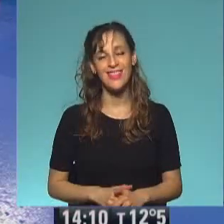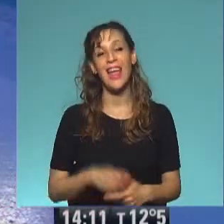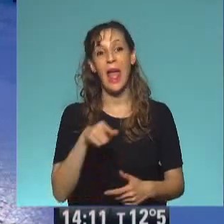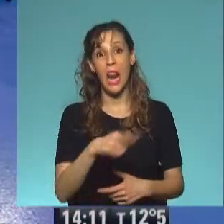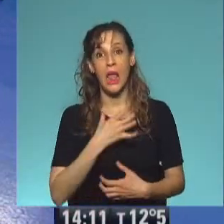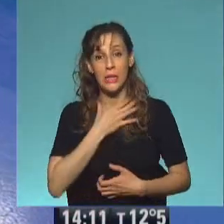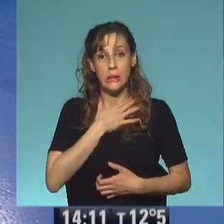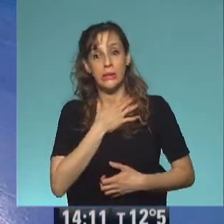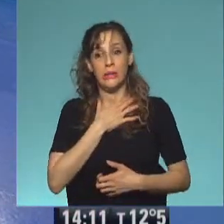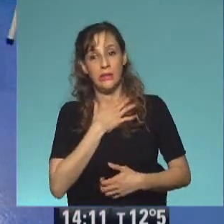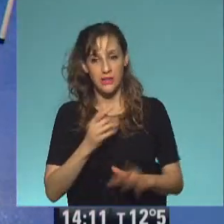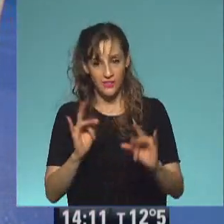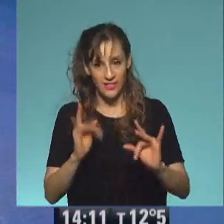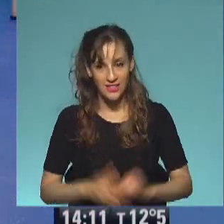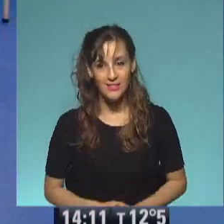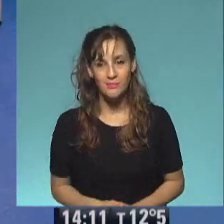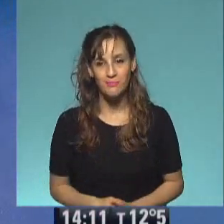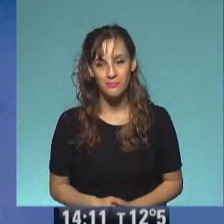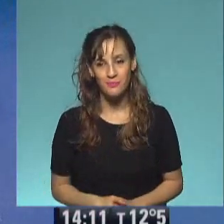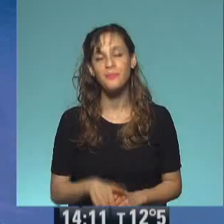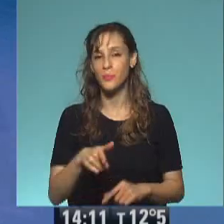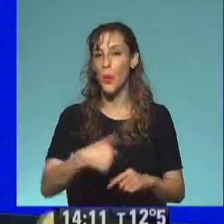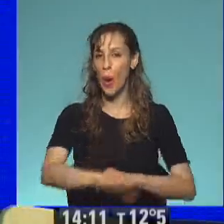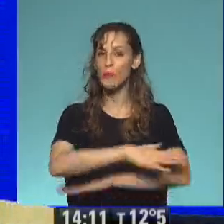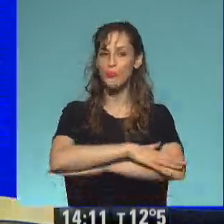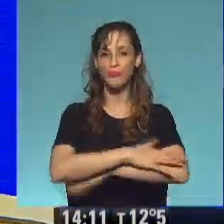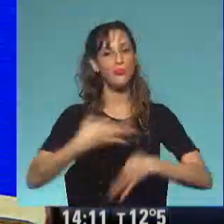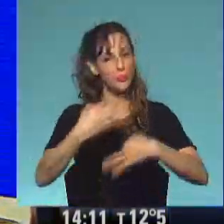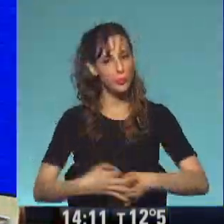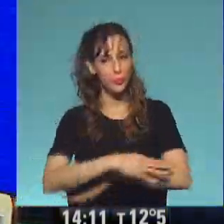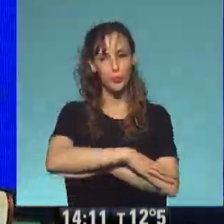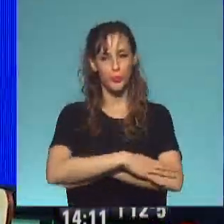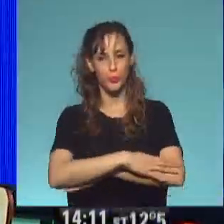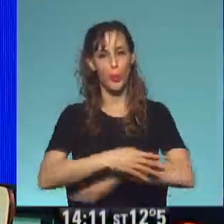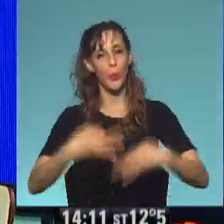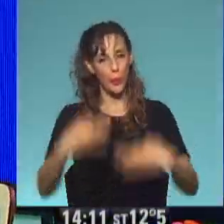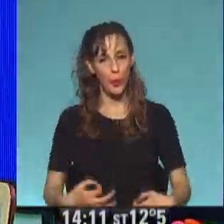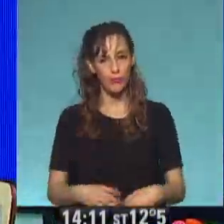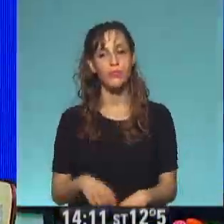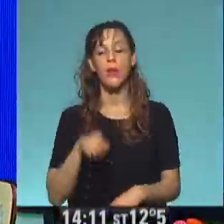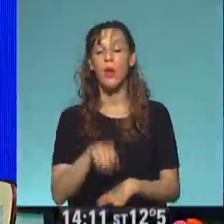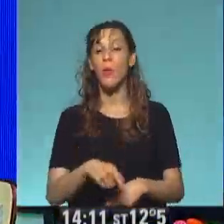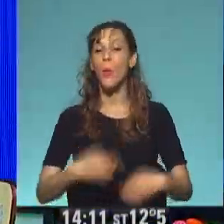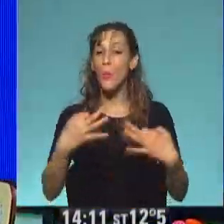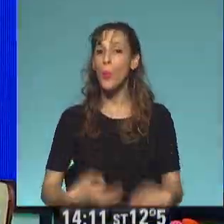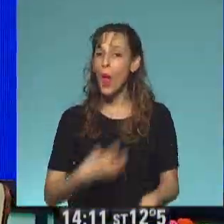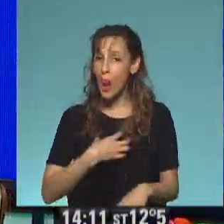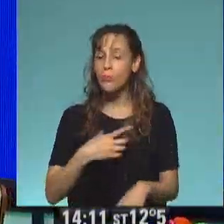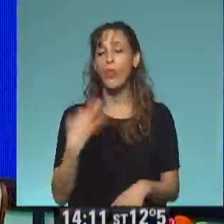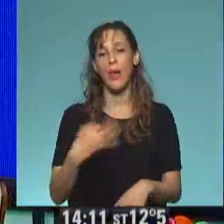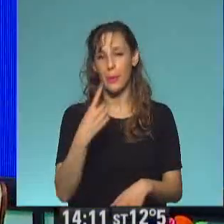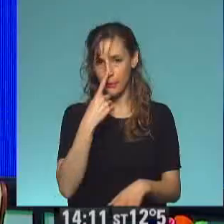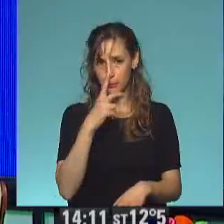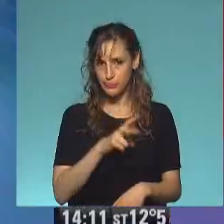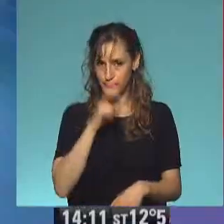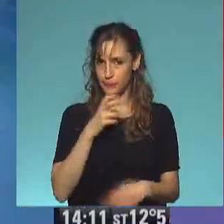puede respirar mucho, pero... ¡Estoy bárbaro! Se va a portar bien. Me voy pero a portar bien. Para ser un buen alumno es necesaria la respiración, ¿eh? Ah, bueno, entonces se